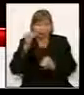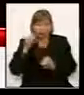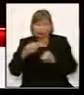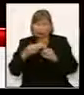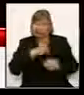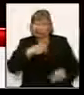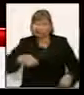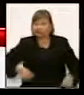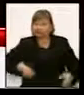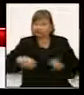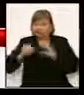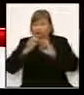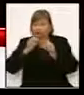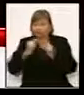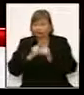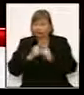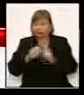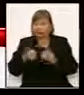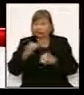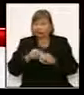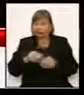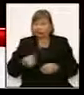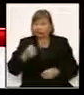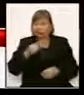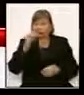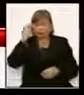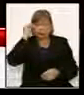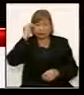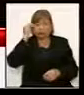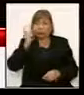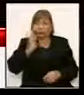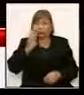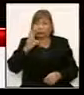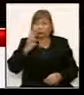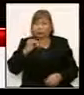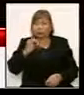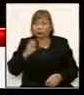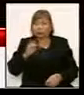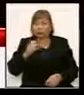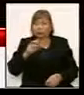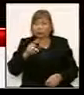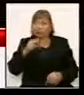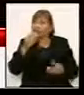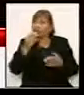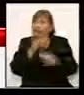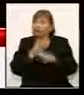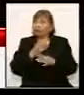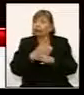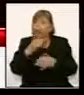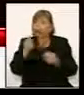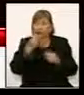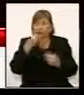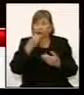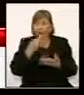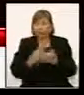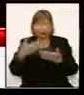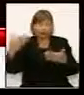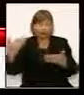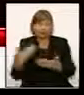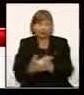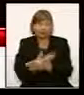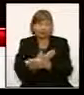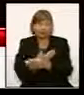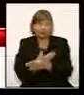Transporte y Comunicaciones, encabezado por el ingeniero M. Trujillo, es para lograr efectivamente un transporte moderno,